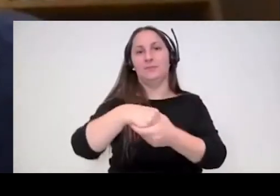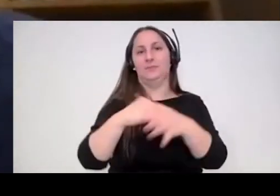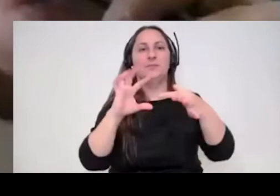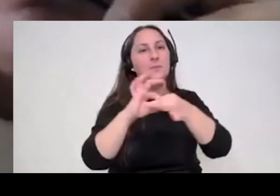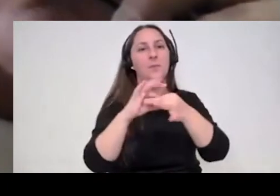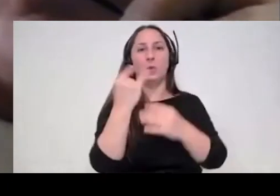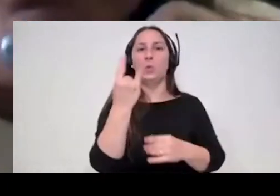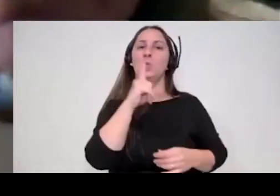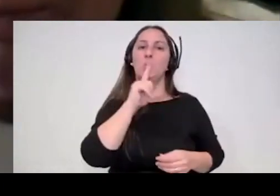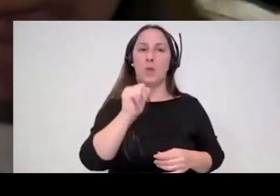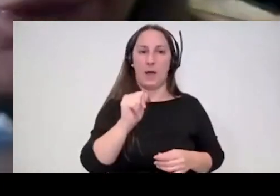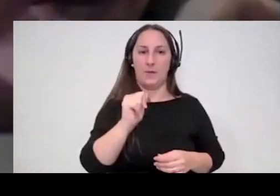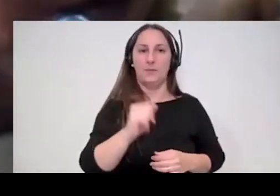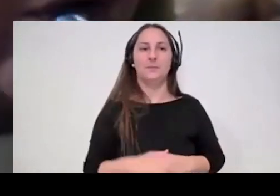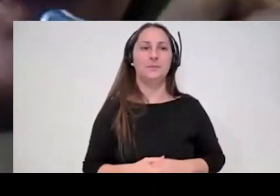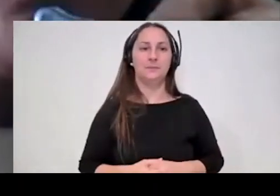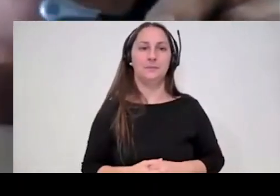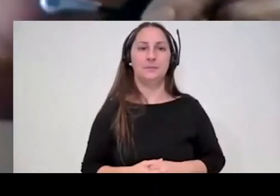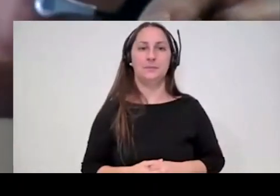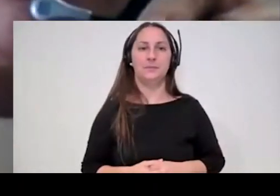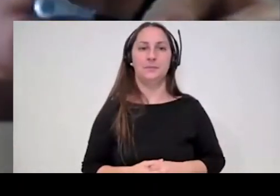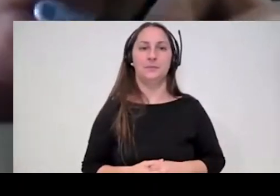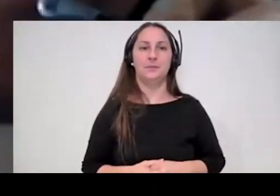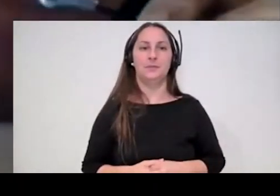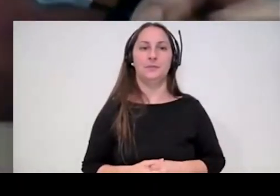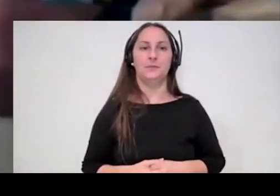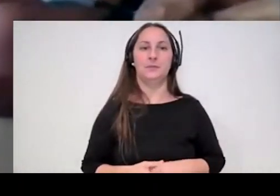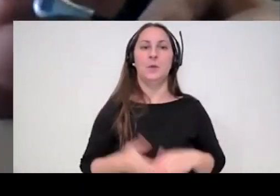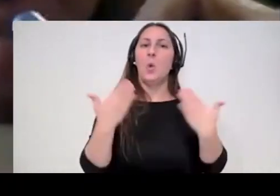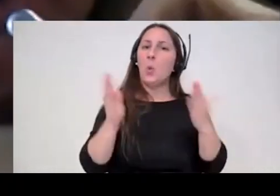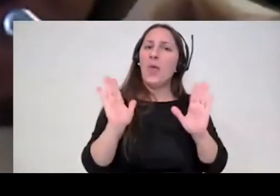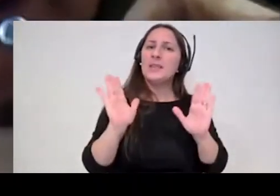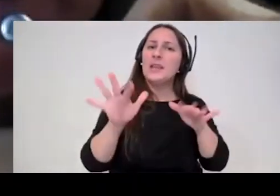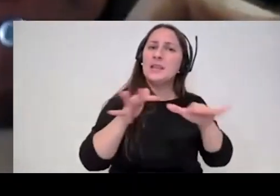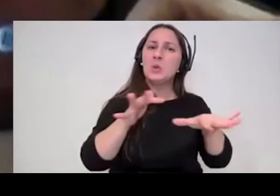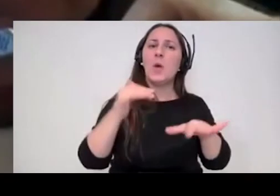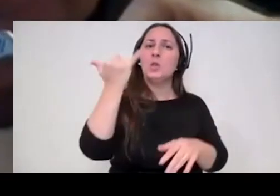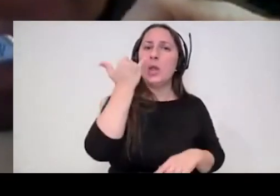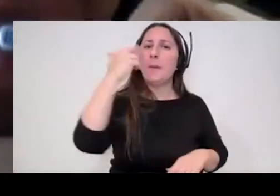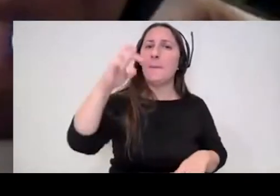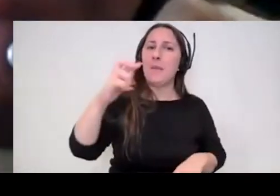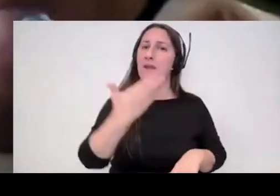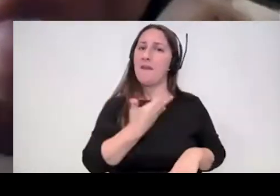Lo mismo podría ocurrir con YPF y aerolíneas.